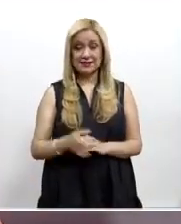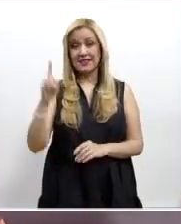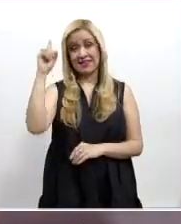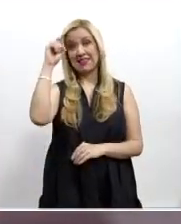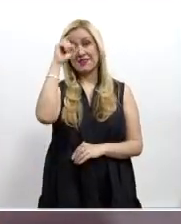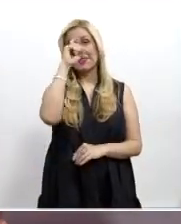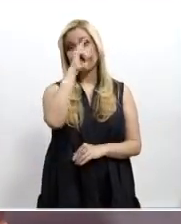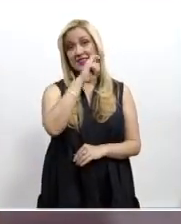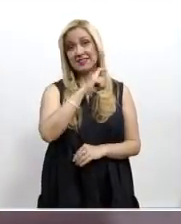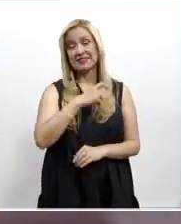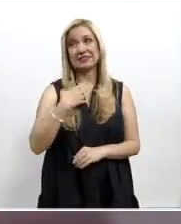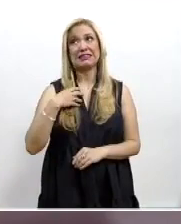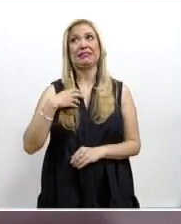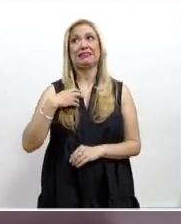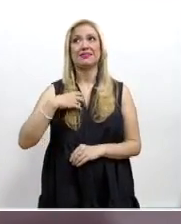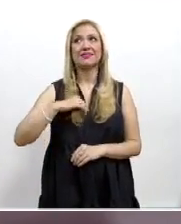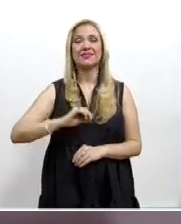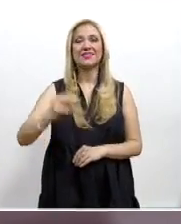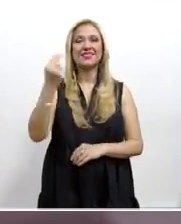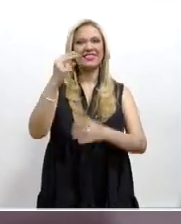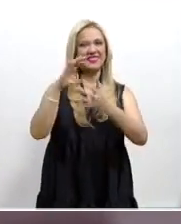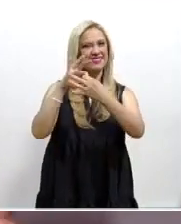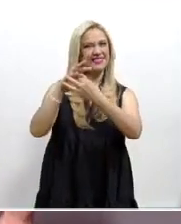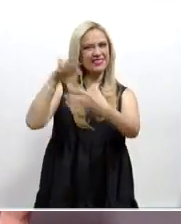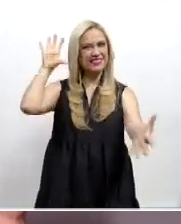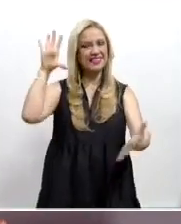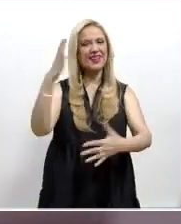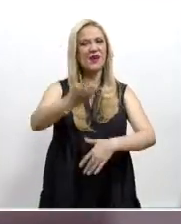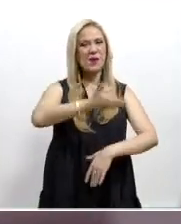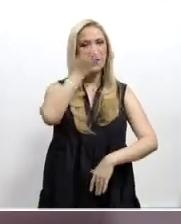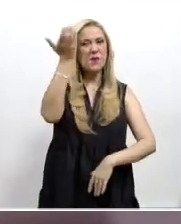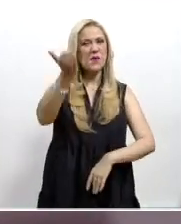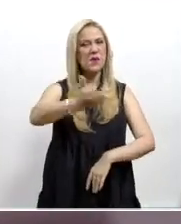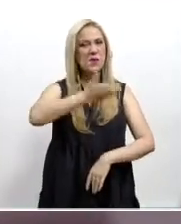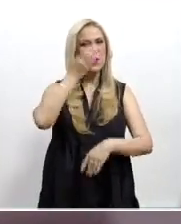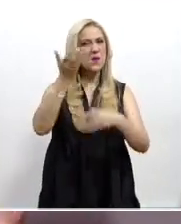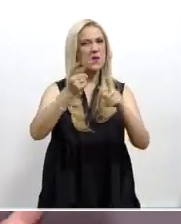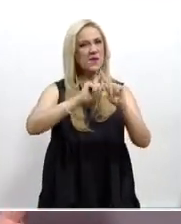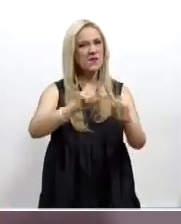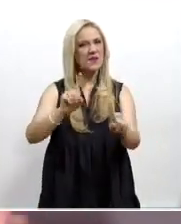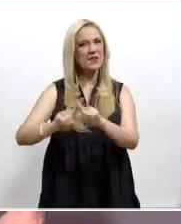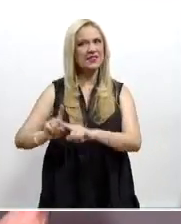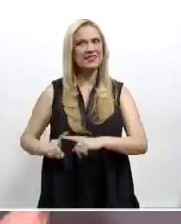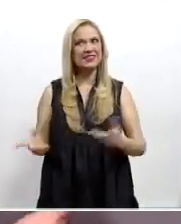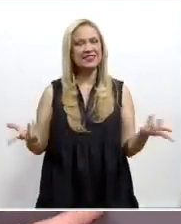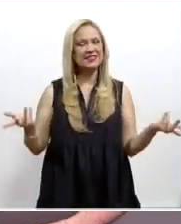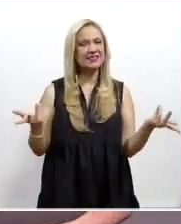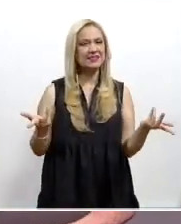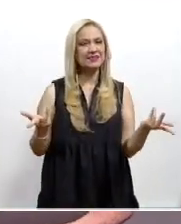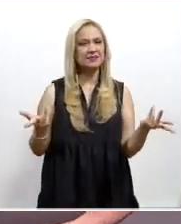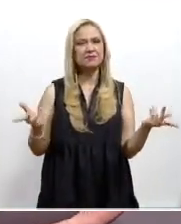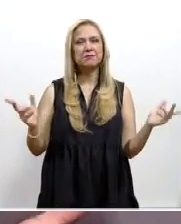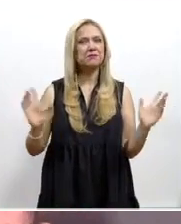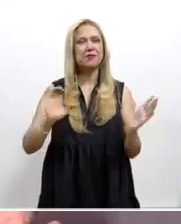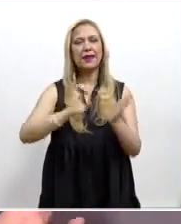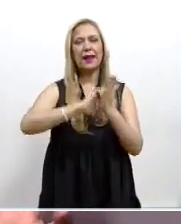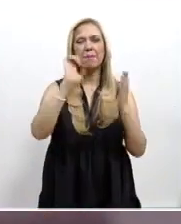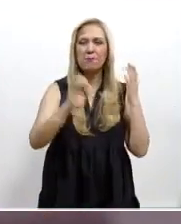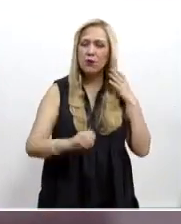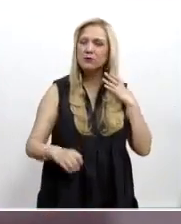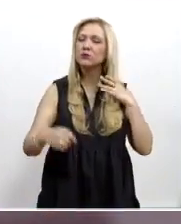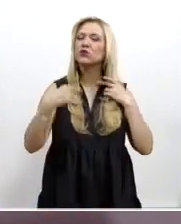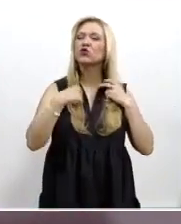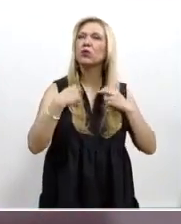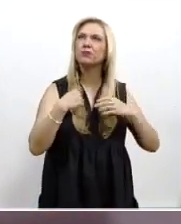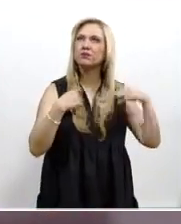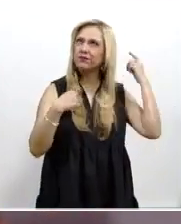difícil, porque hay que desarraigar muchas prácticas, ¿no? De pronto quisiera platicar muy brevemente, por ejemplo, una anécdota. Tenía un